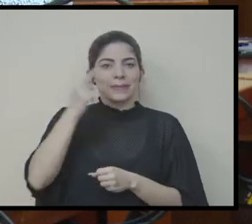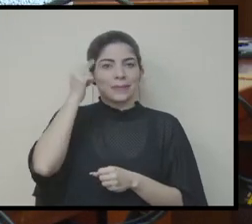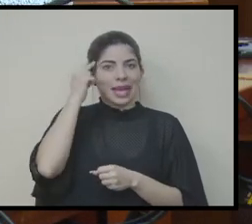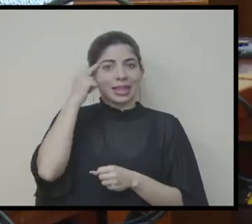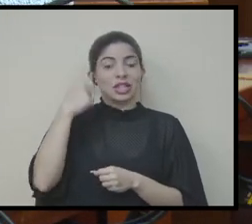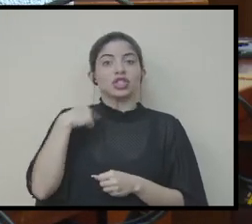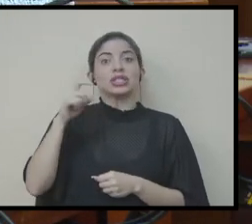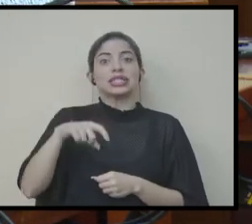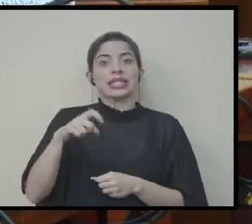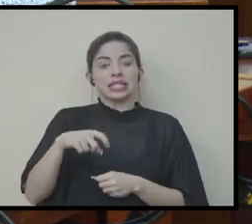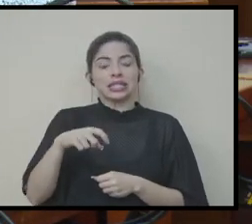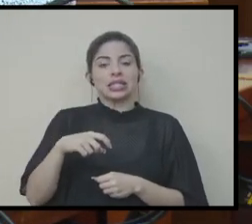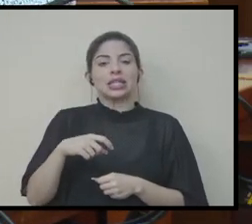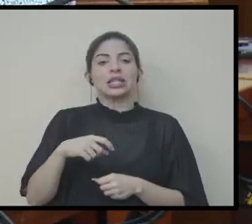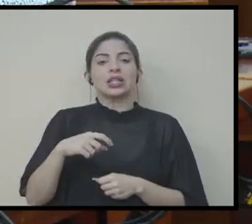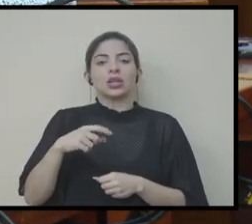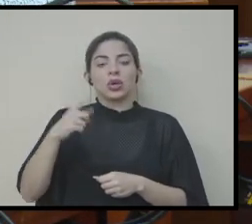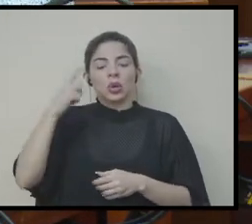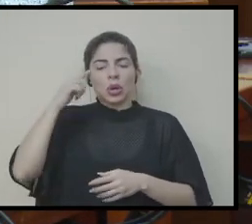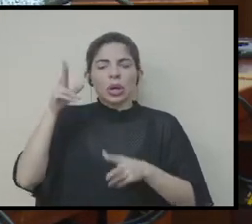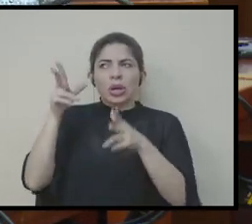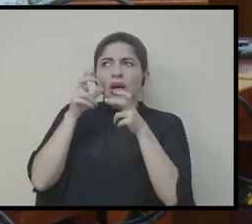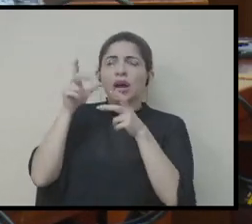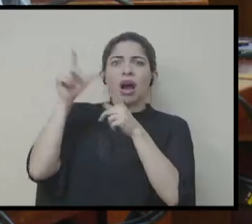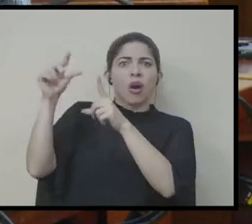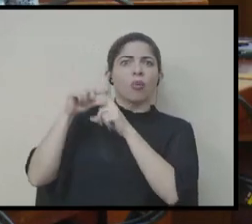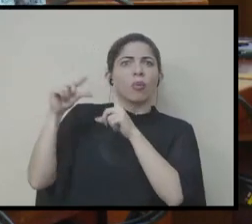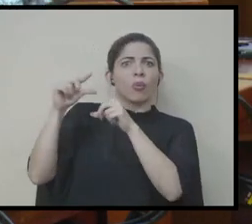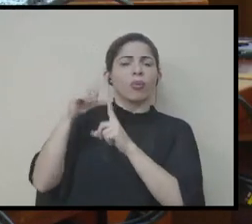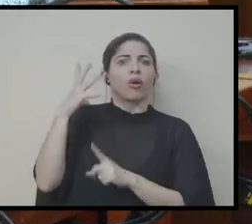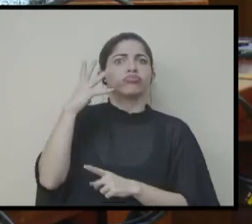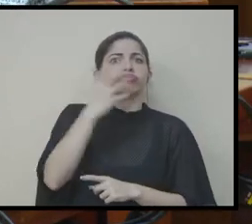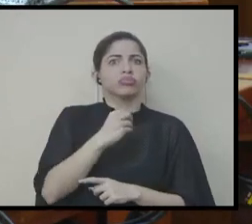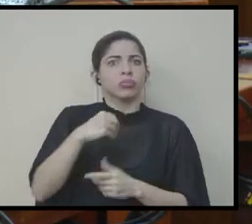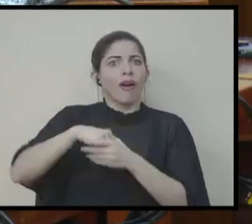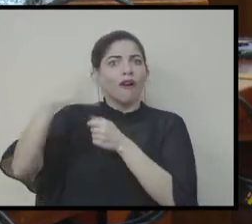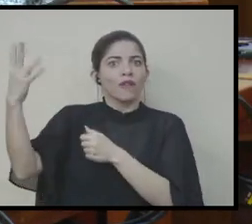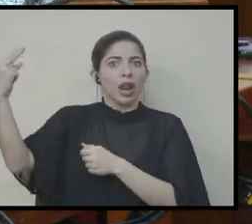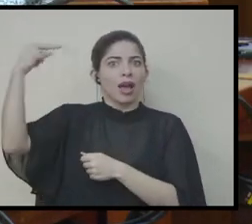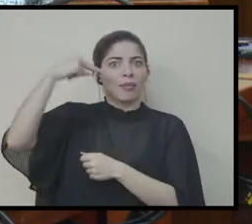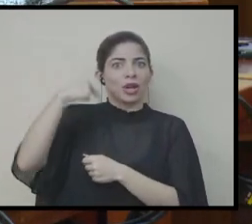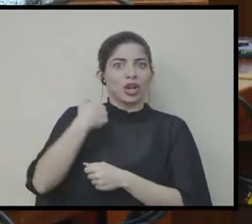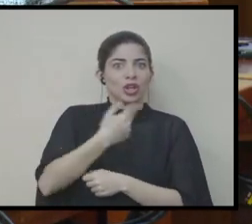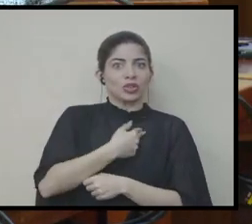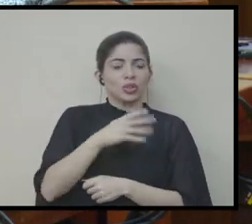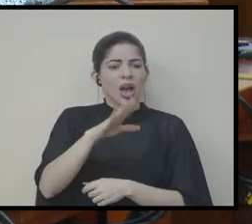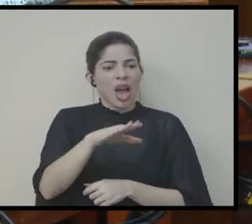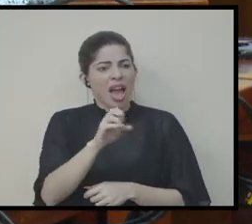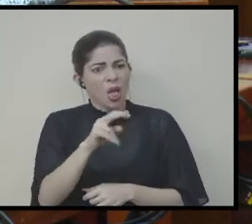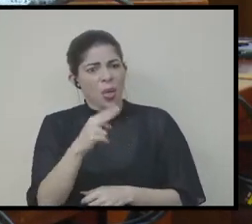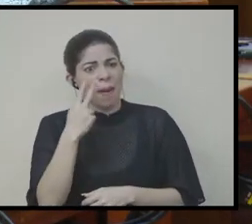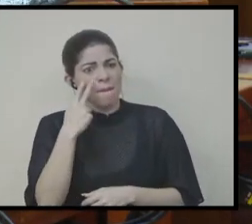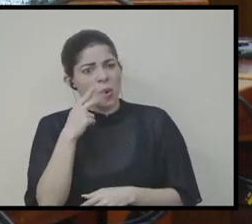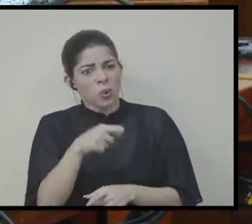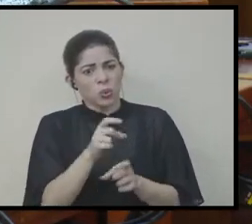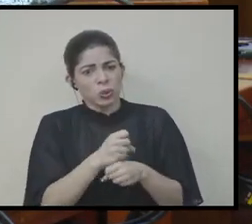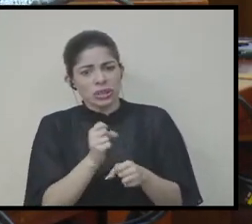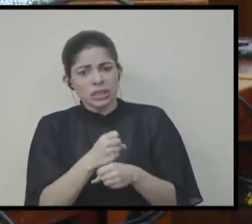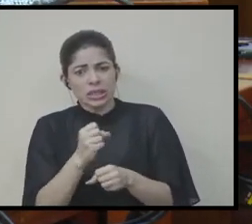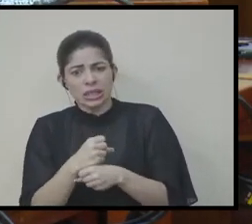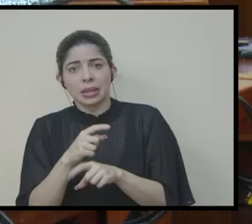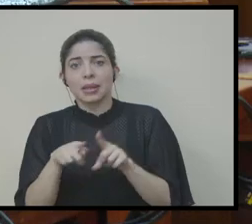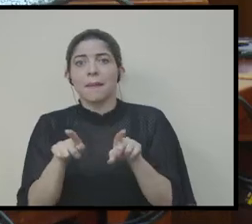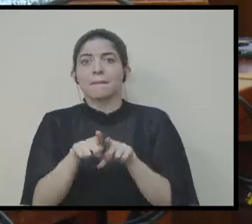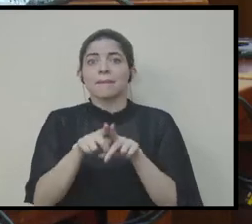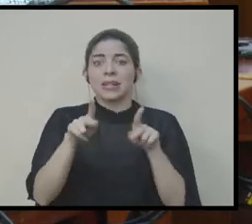yo necesito estar realimentando y escuchando esas maravillas de afuera. Y es como, vimos que están esto, pero también que la